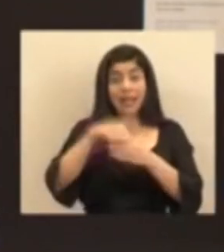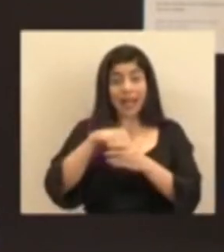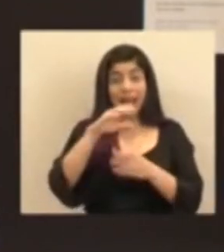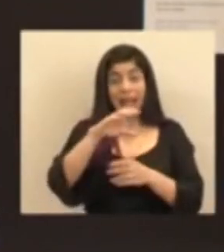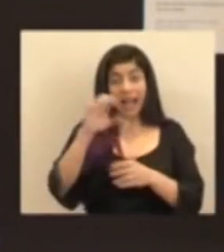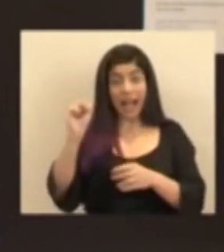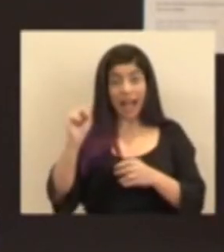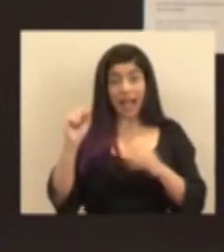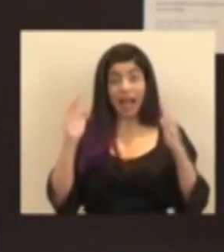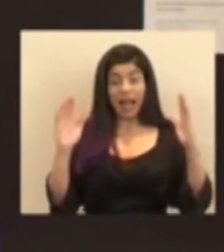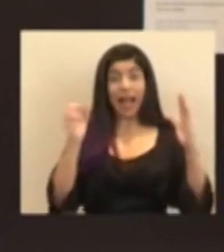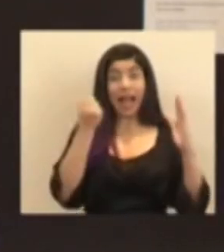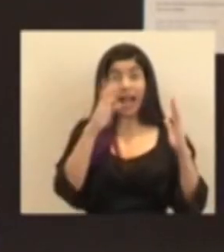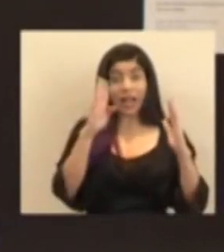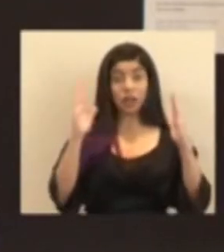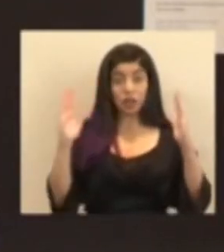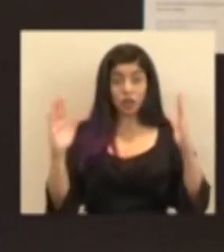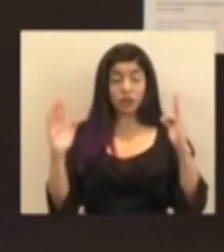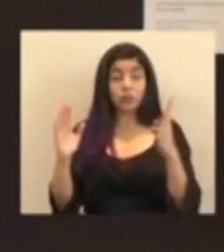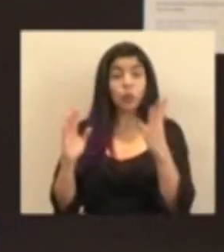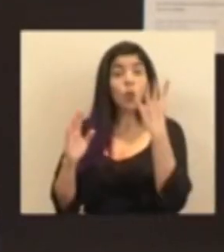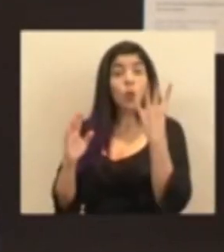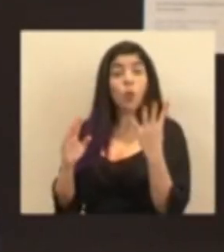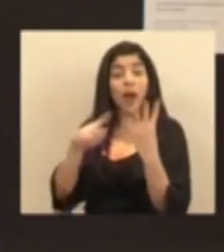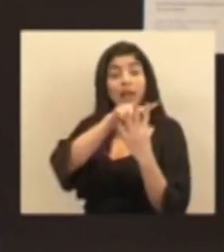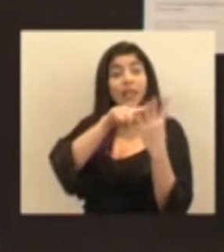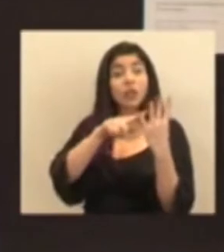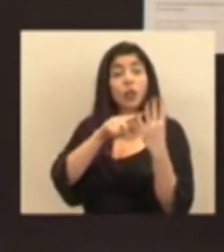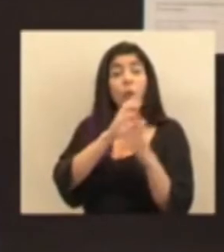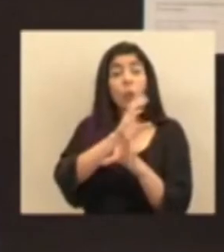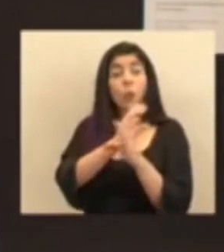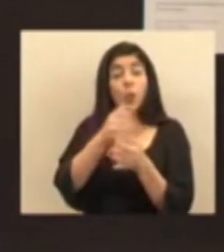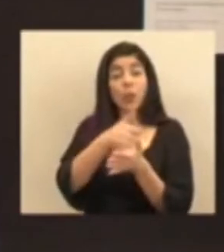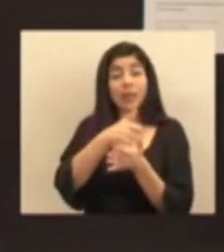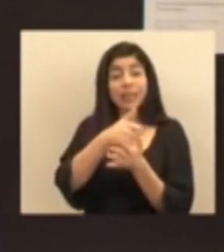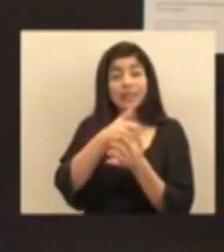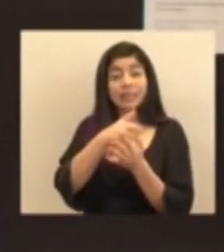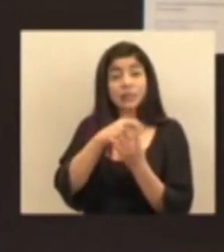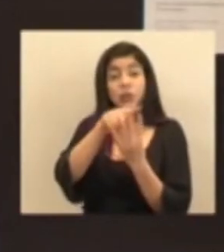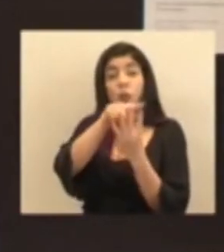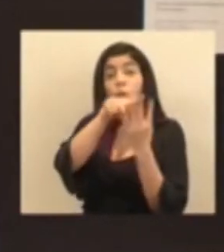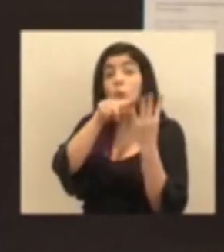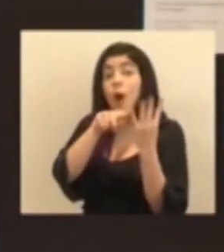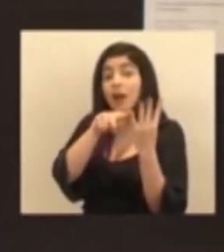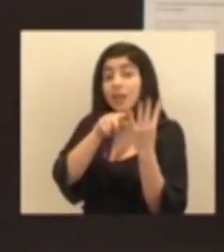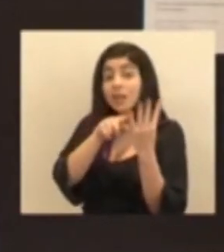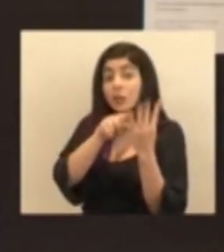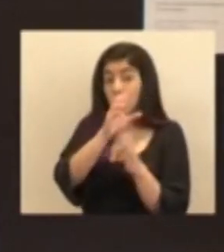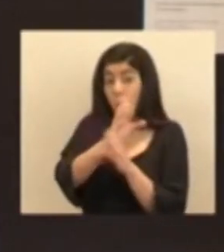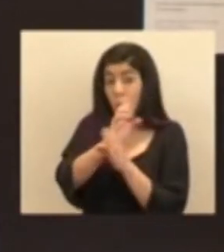y cuatro de ellos están en cuidados intensivos, de esos cuatro,